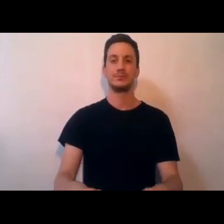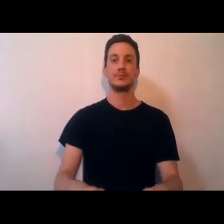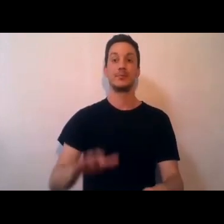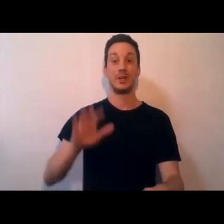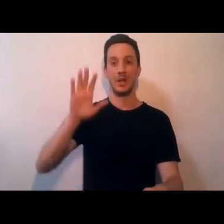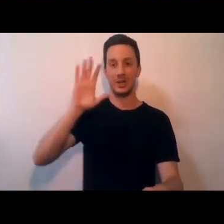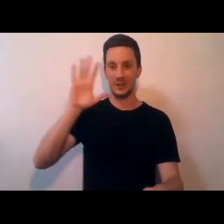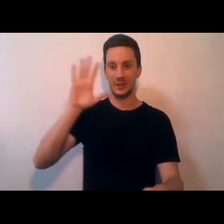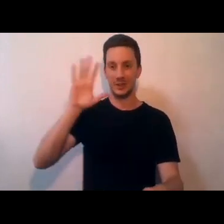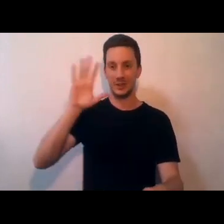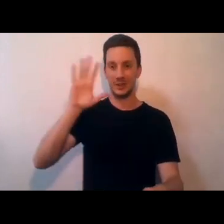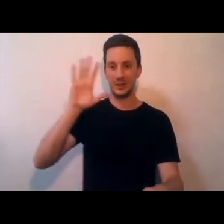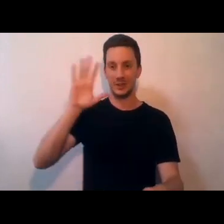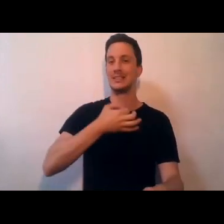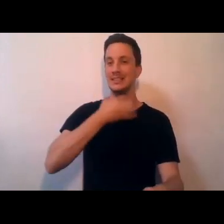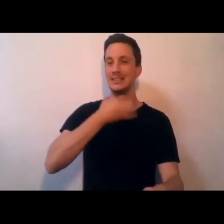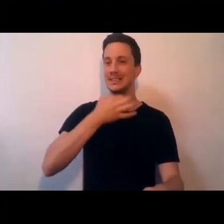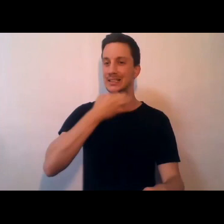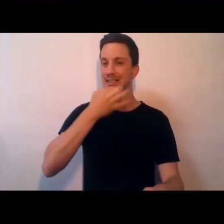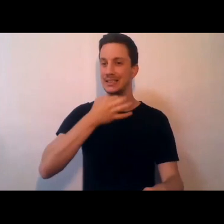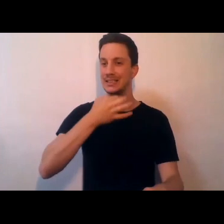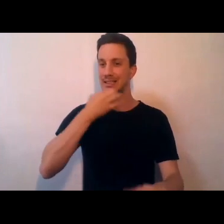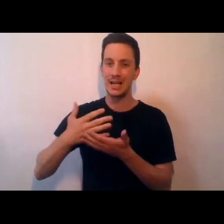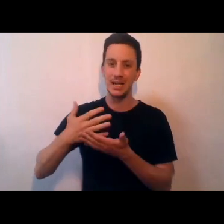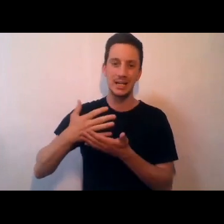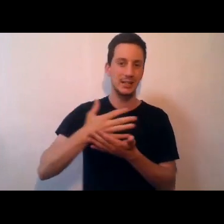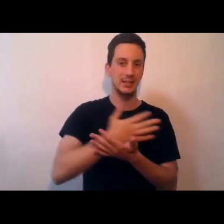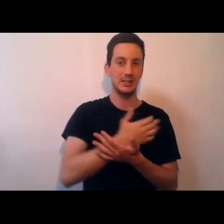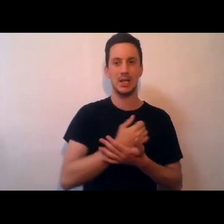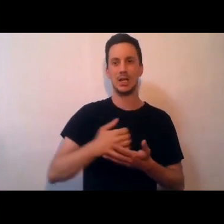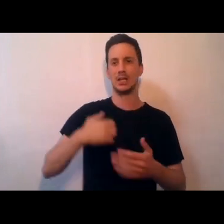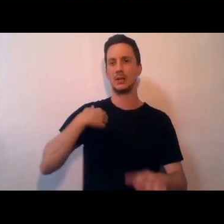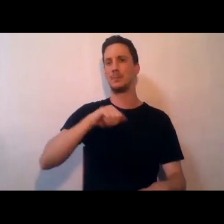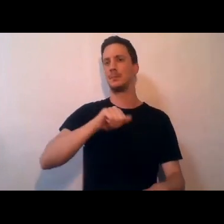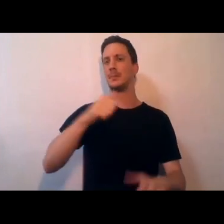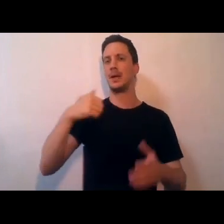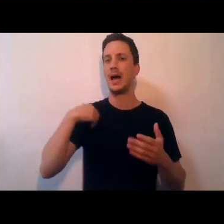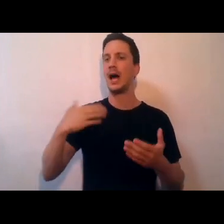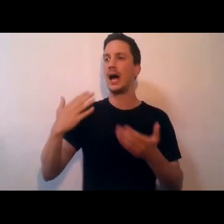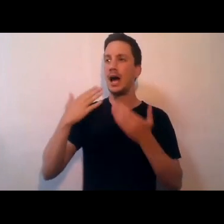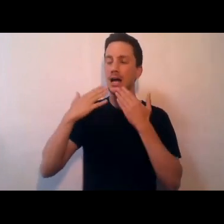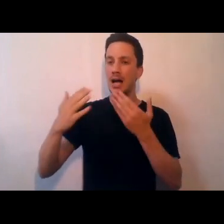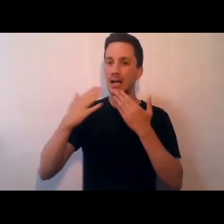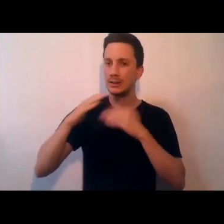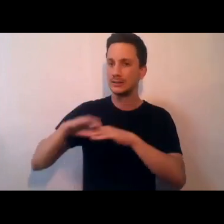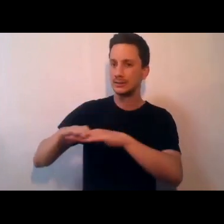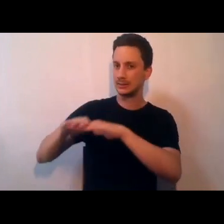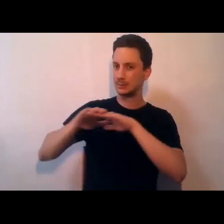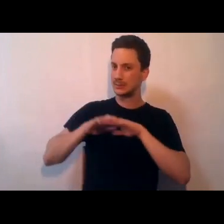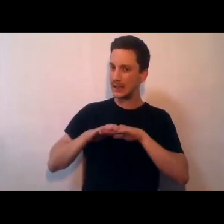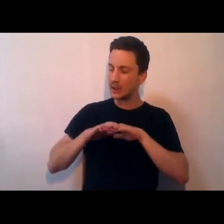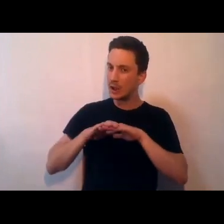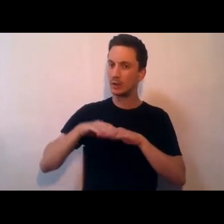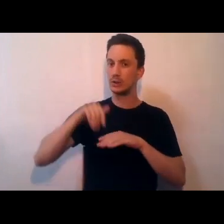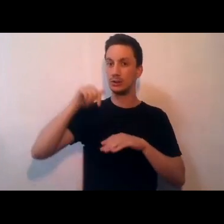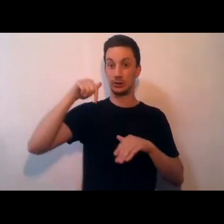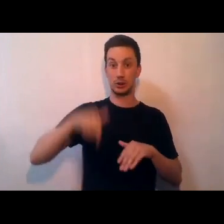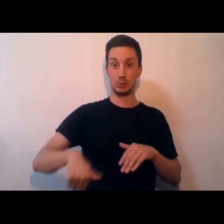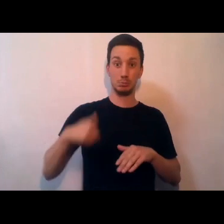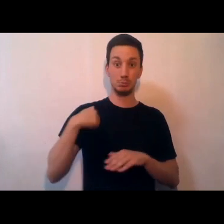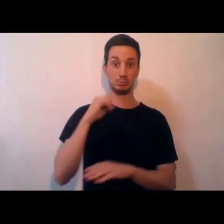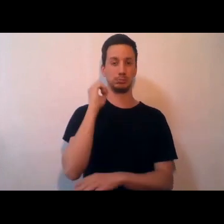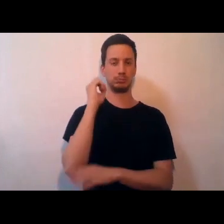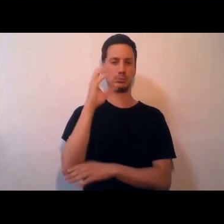hola, buenas tardes a todos. Primero quiero agradecer la invitación a Faros y la confianza y espero que esta charla os